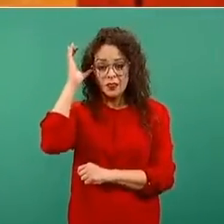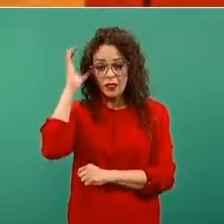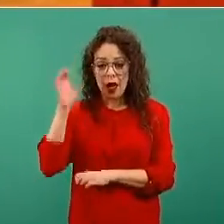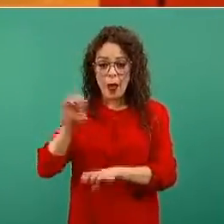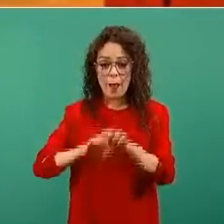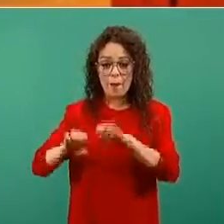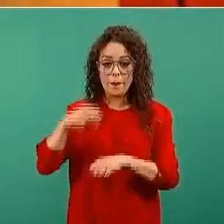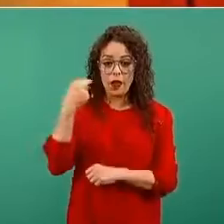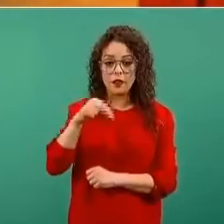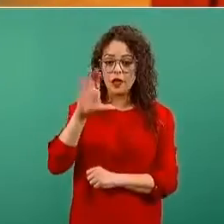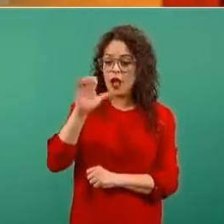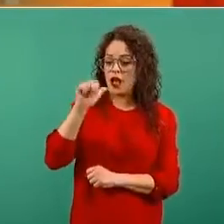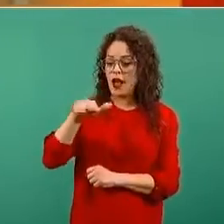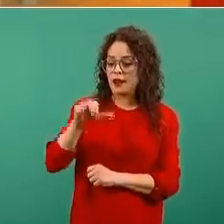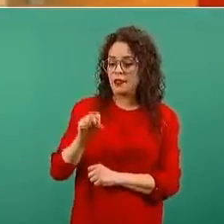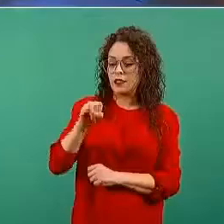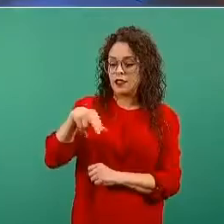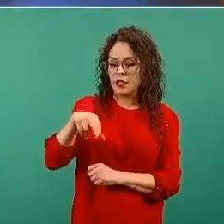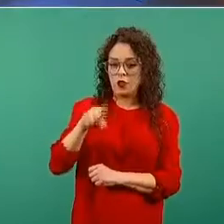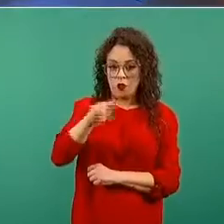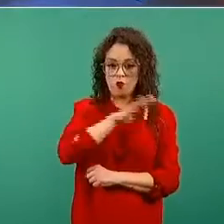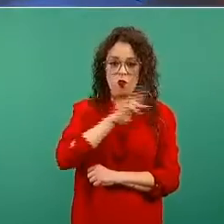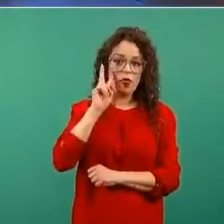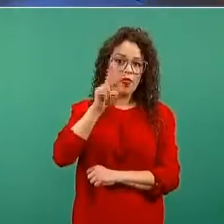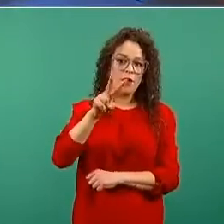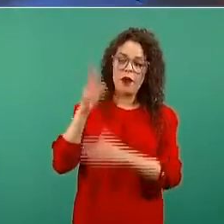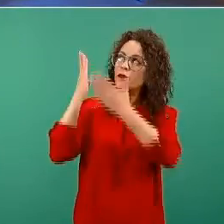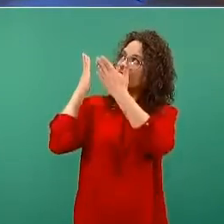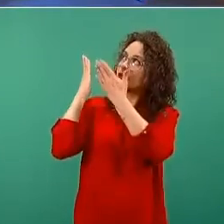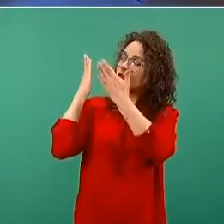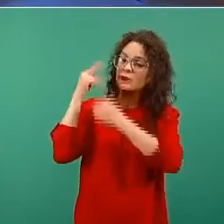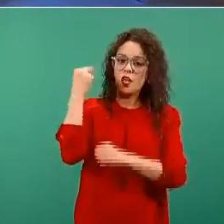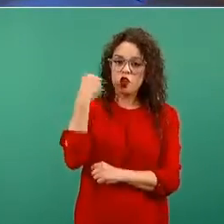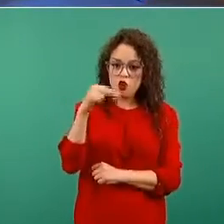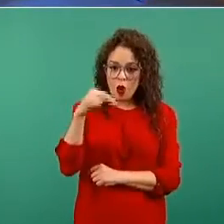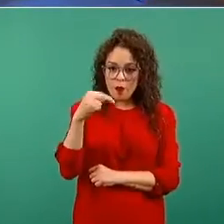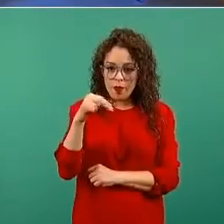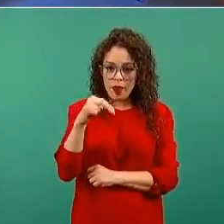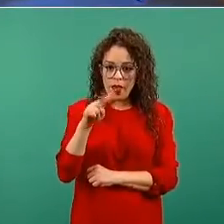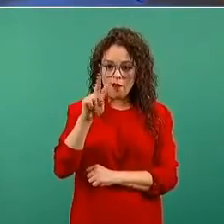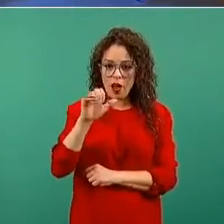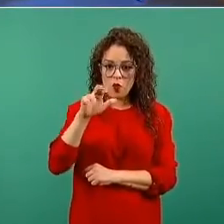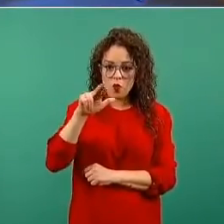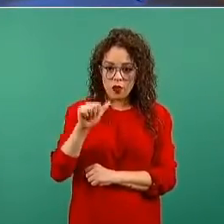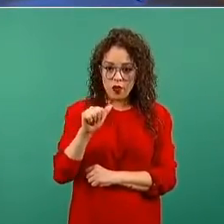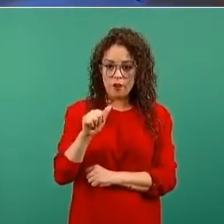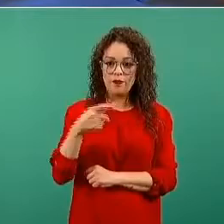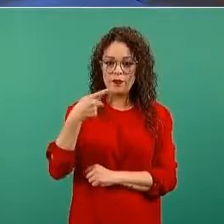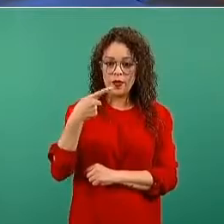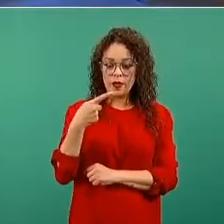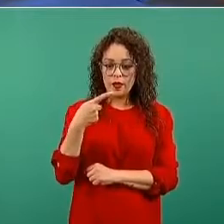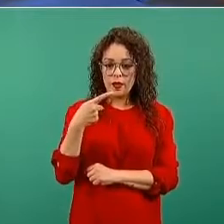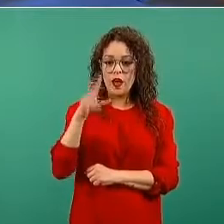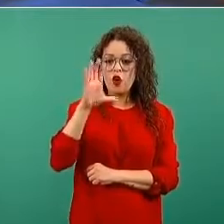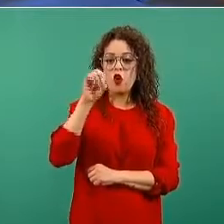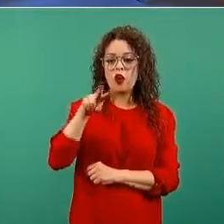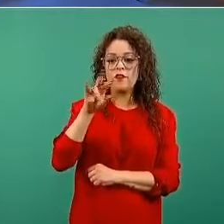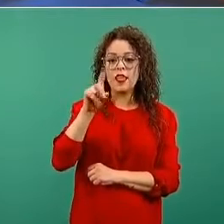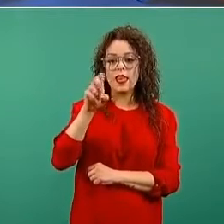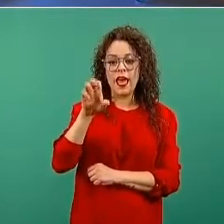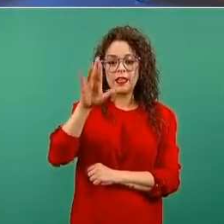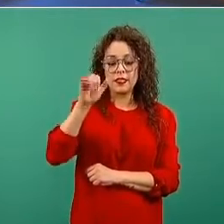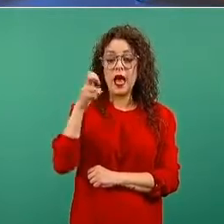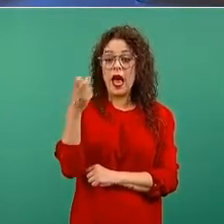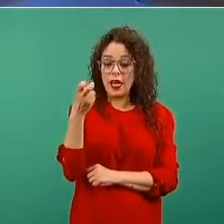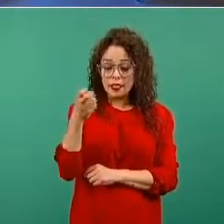llama CanSino. Ahí está el nombre de la vacuna, la marca es Convidecia. Convidecia, este es